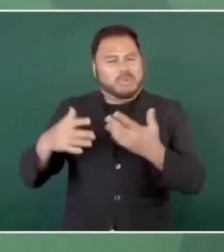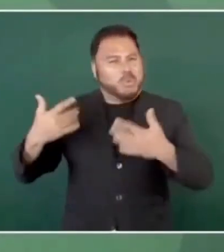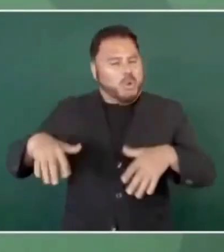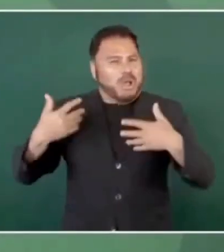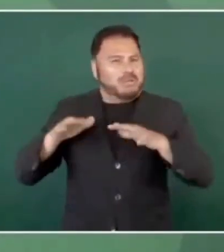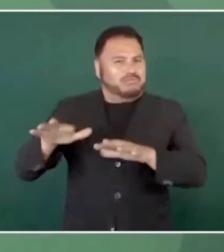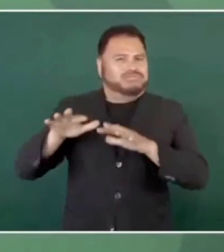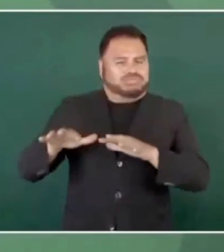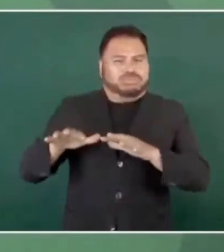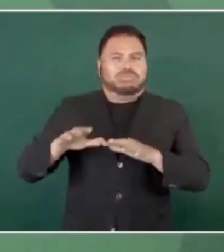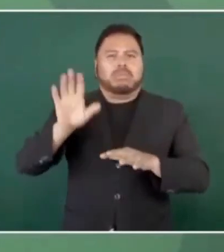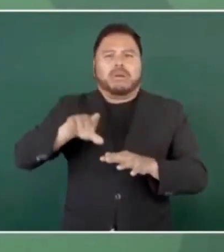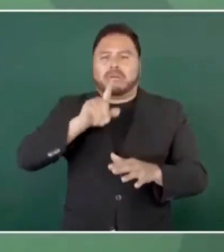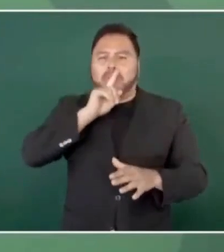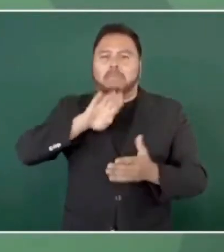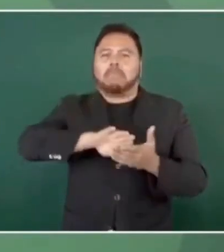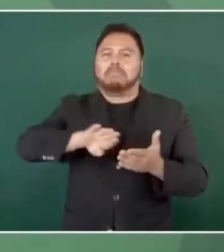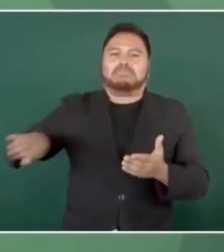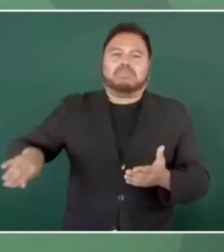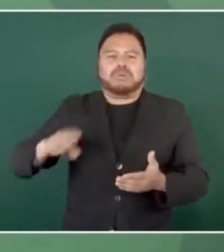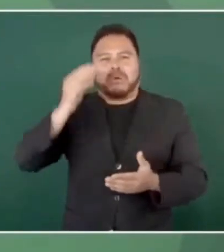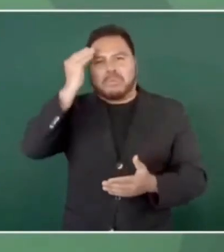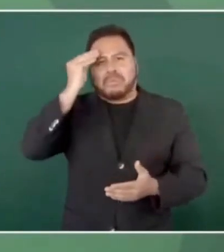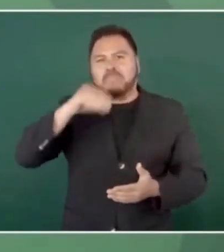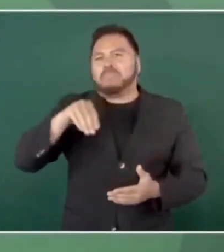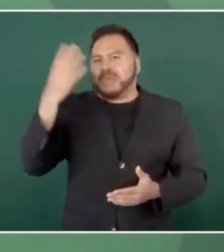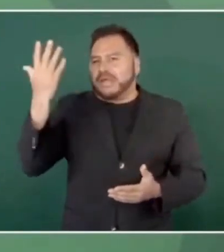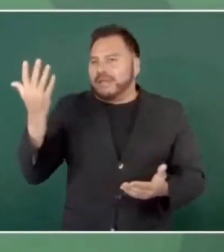glorioso, porque